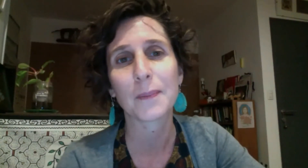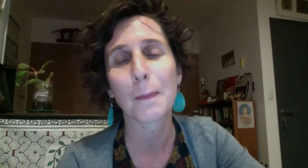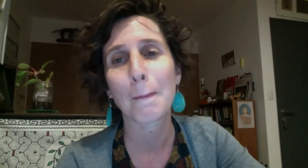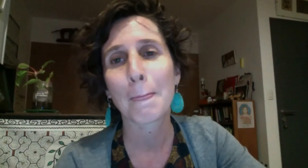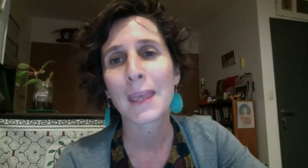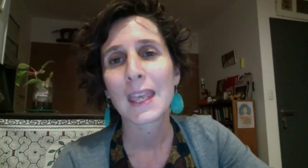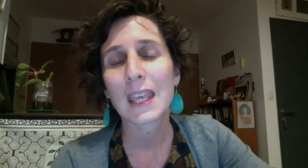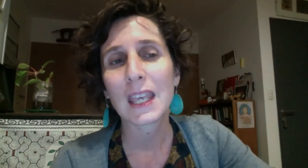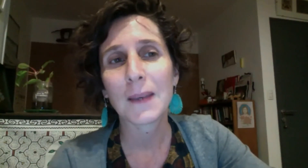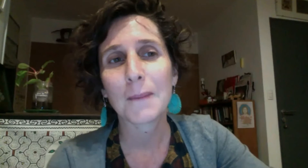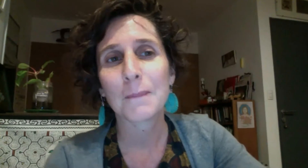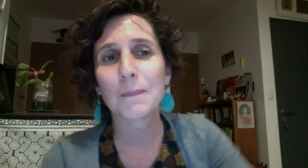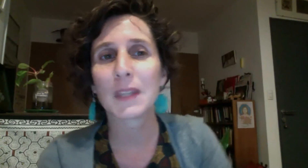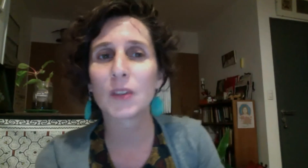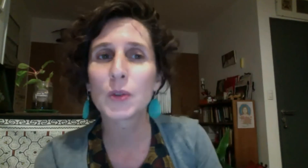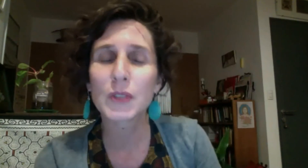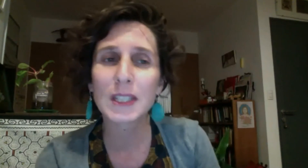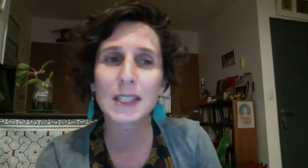escolar.